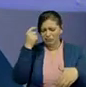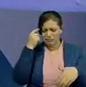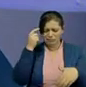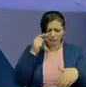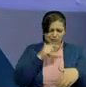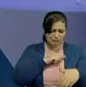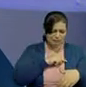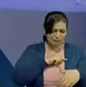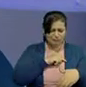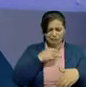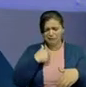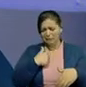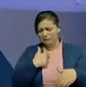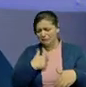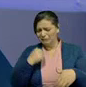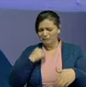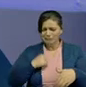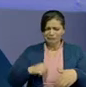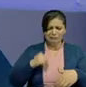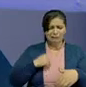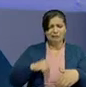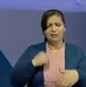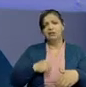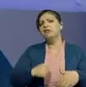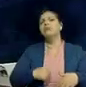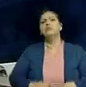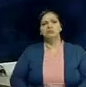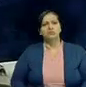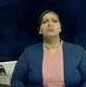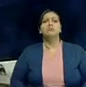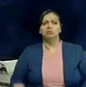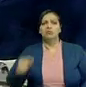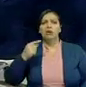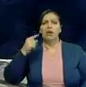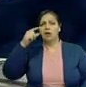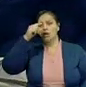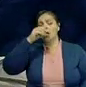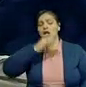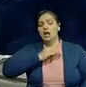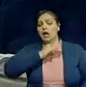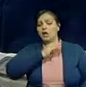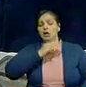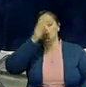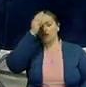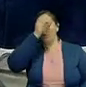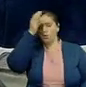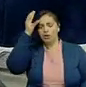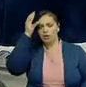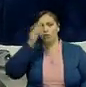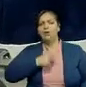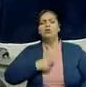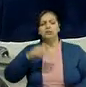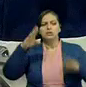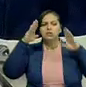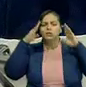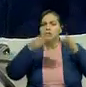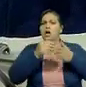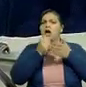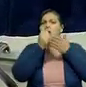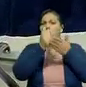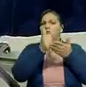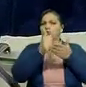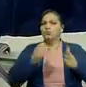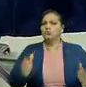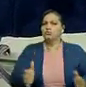presencia, la compañía. Y lo tenemos nosotros en los programas. ¿Y usted cree que la sociedad en su conjunto ha cumplido con ellas, la justicia, el Estado? Bueno, termino. Y